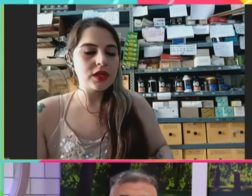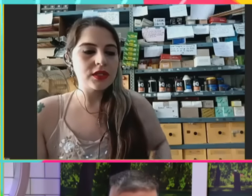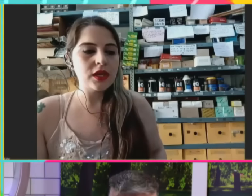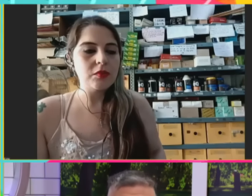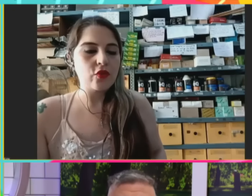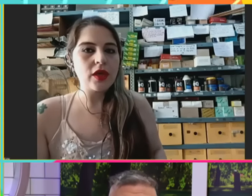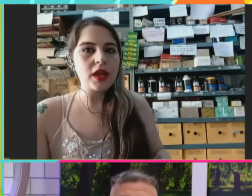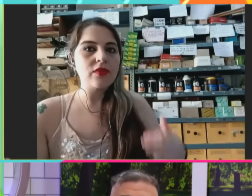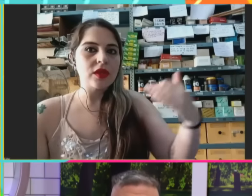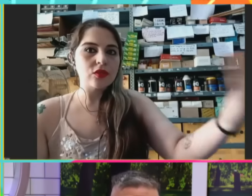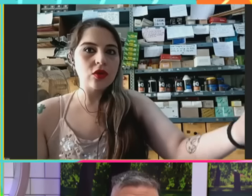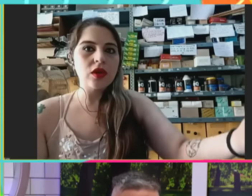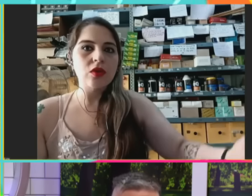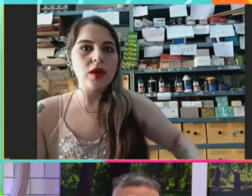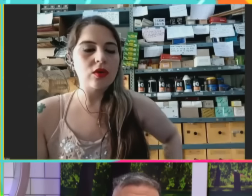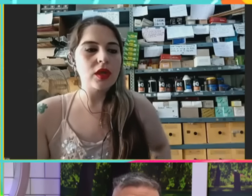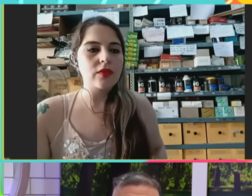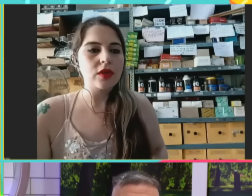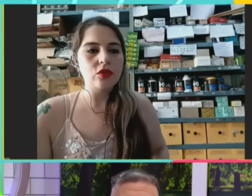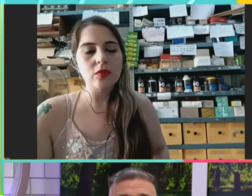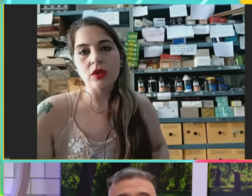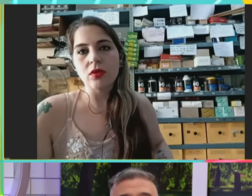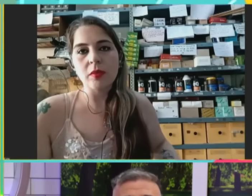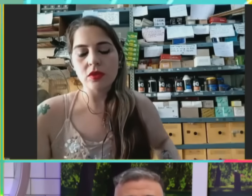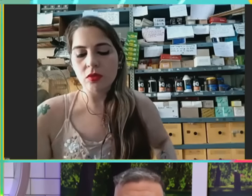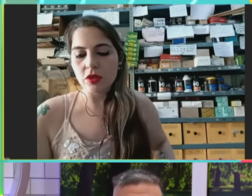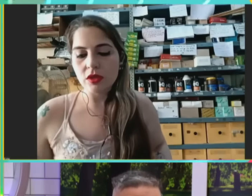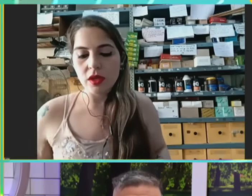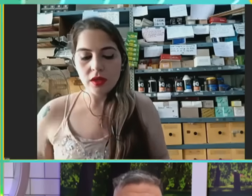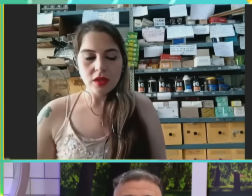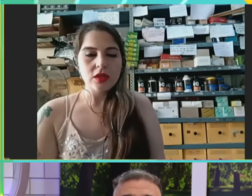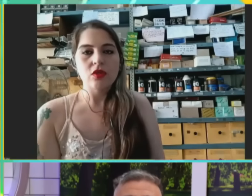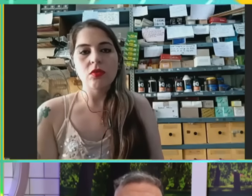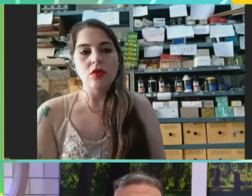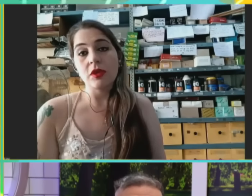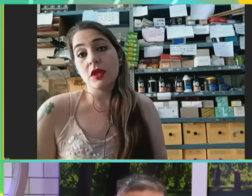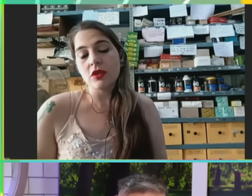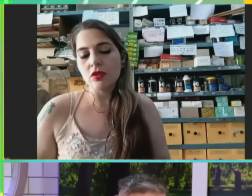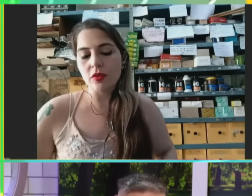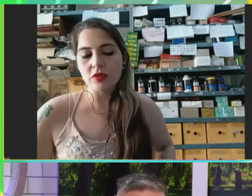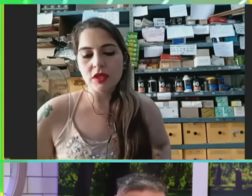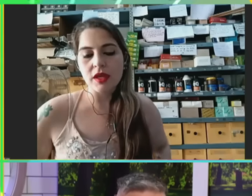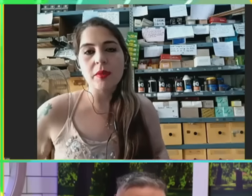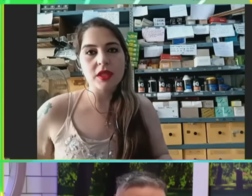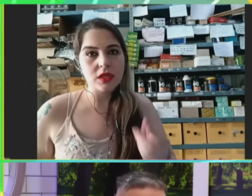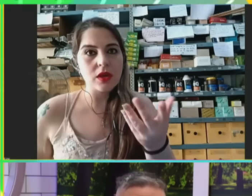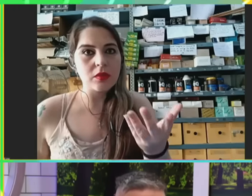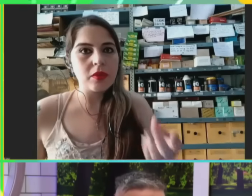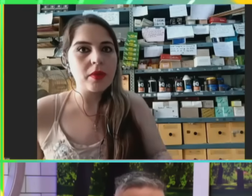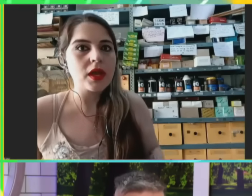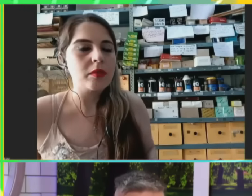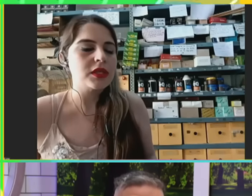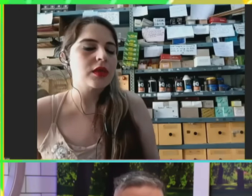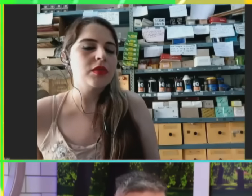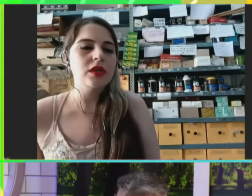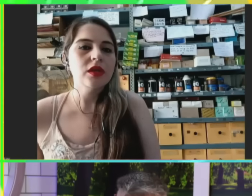llegó a la iglesia y me fui adelante de todo, a los bancos de adelante de todo, porque obviamente como nieta y como bisnieto podemos estar ahí, aparte si iba a hablar de mi